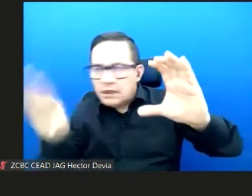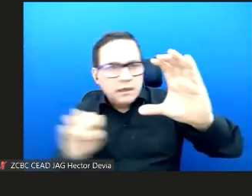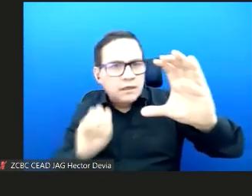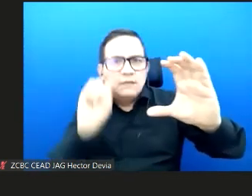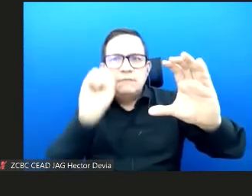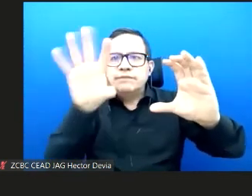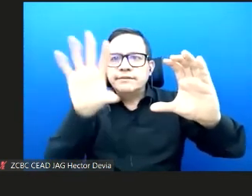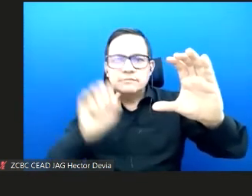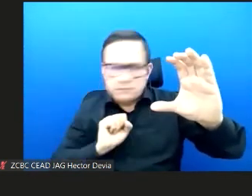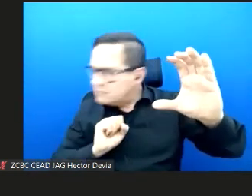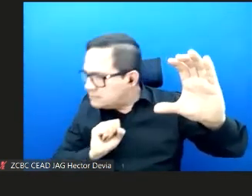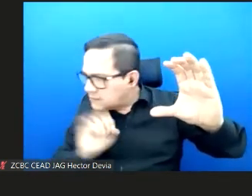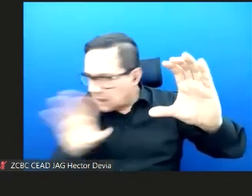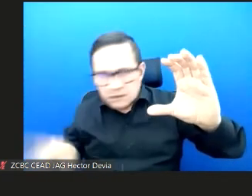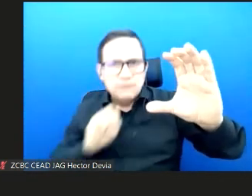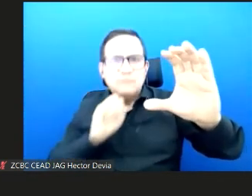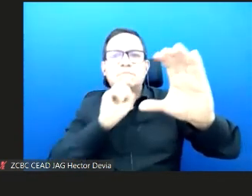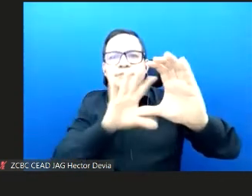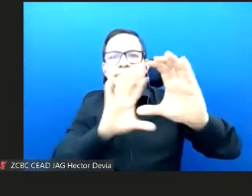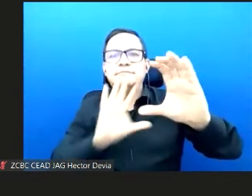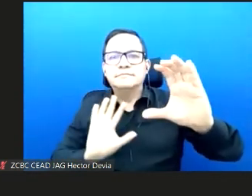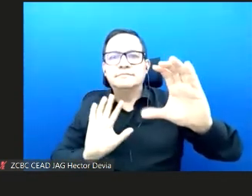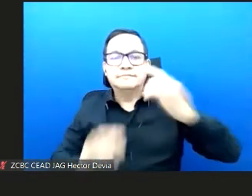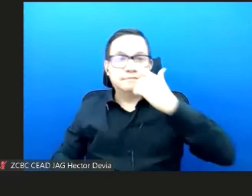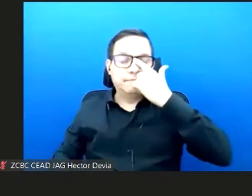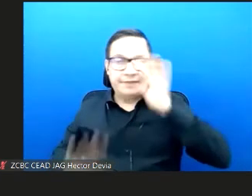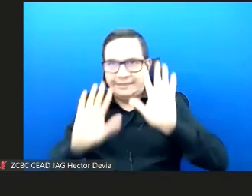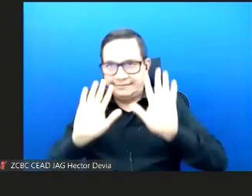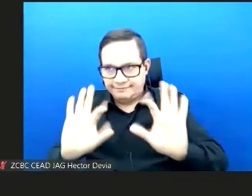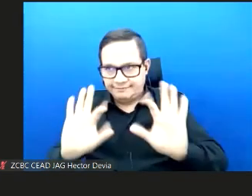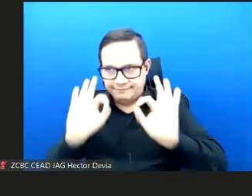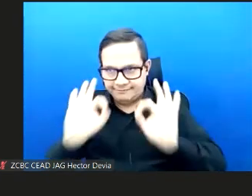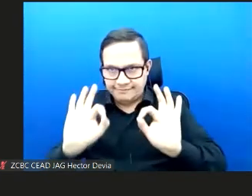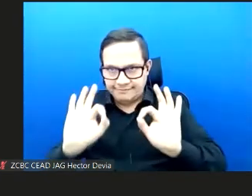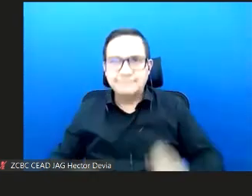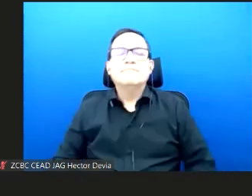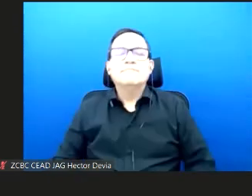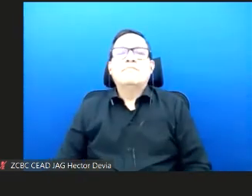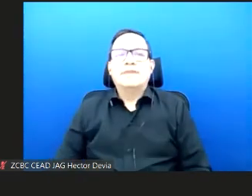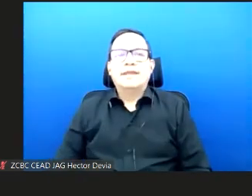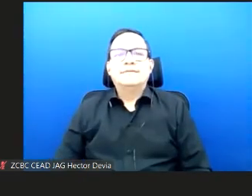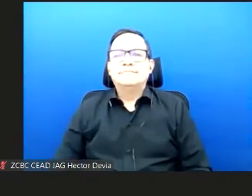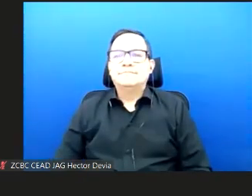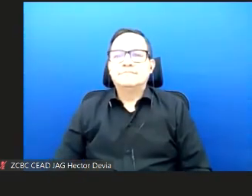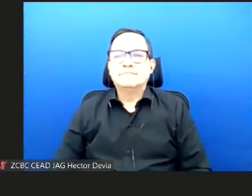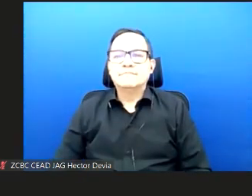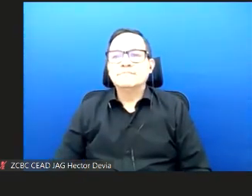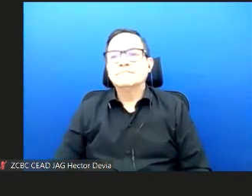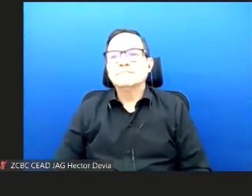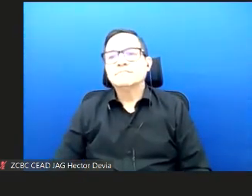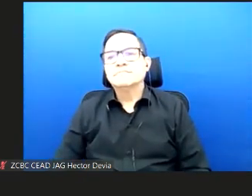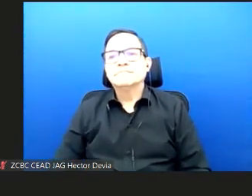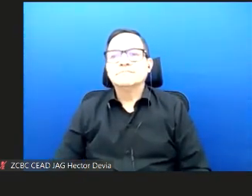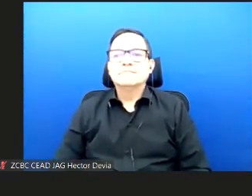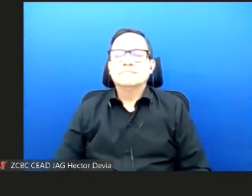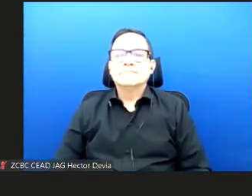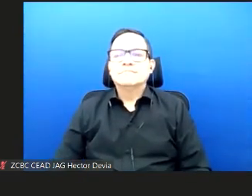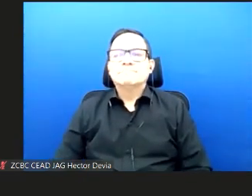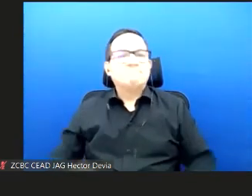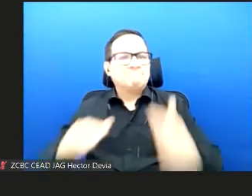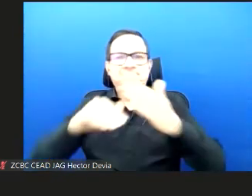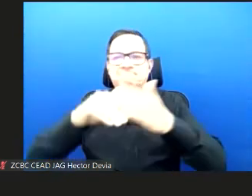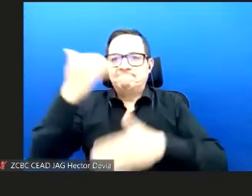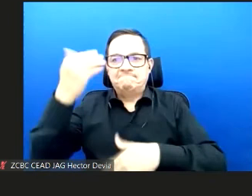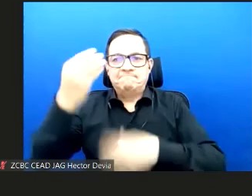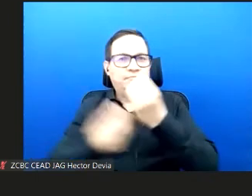Venn. Pero bueno, eso ya lo hacemos. ¿Listo? Aquí recordamos los datos que nos dan y empezamos a hacer